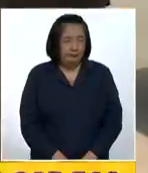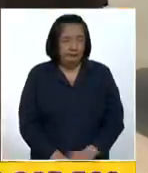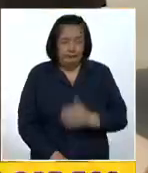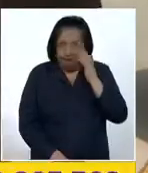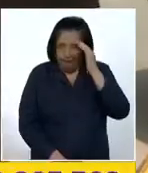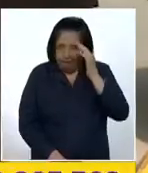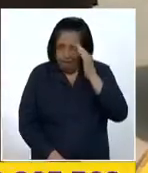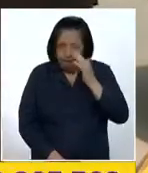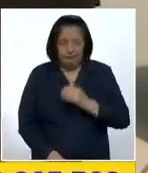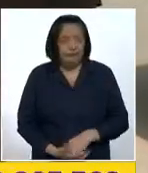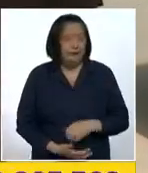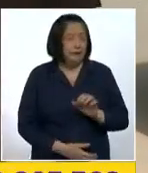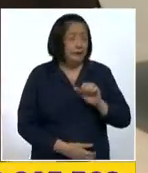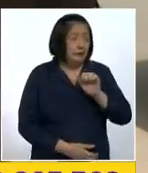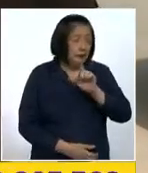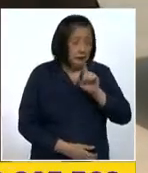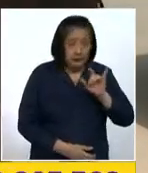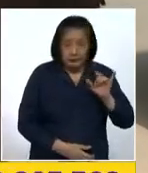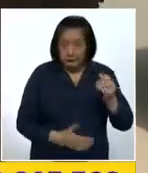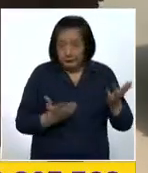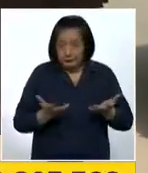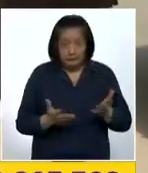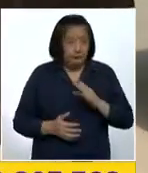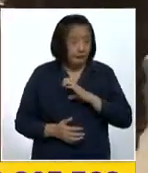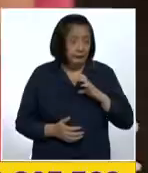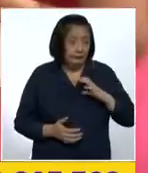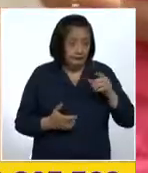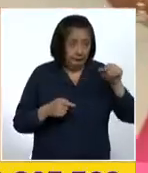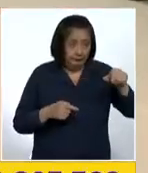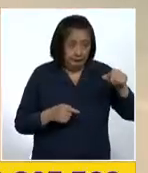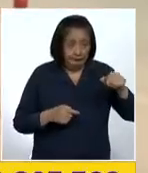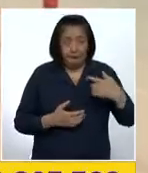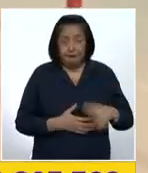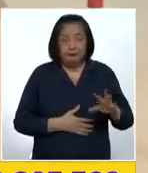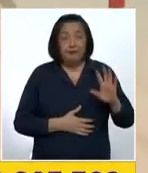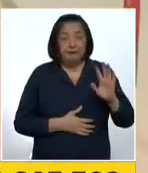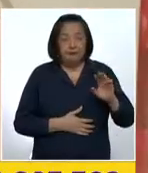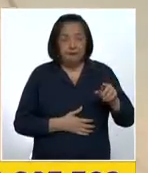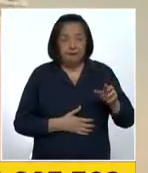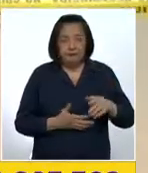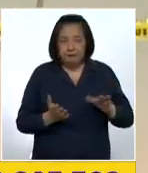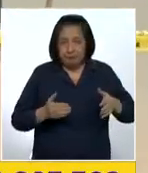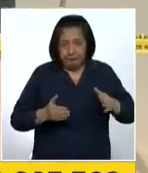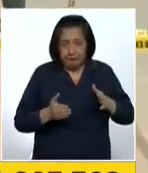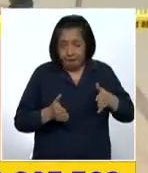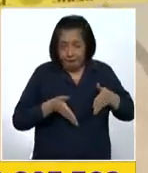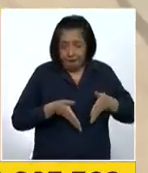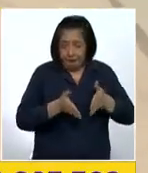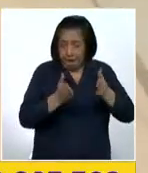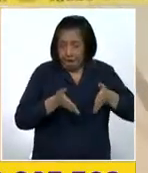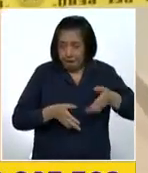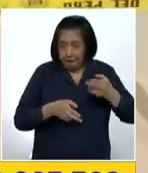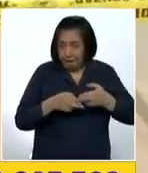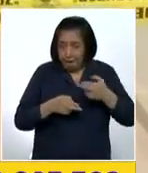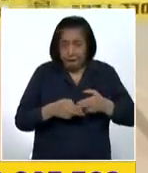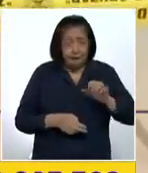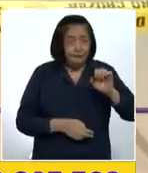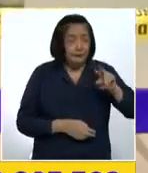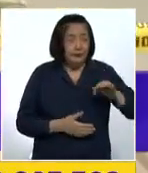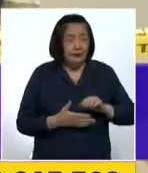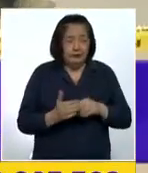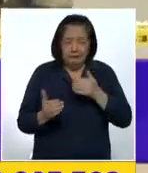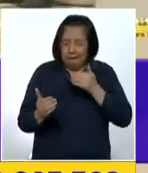¿Qué tal? ¿Cómo estás, Alicia? Buenas tardes. Estamos aquí en el Callao, donde se intervino justo en San Judas Tadeo, en esta zona del Callao, muy cerca de